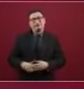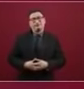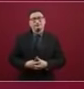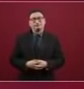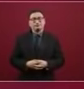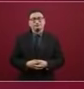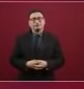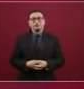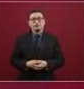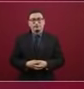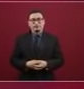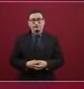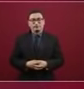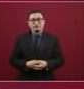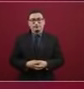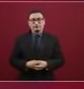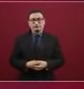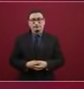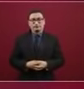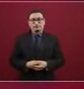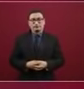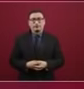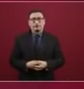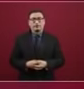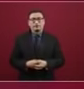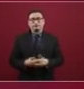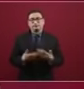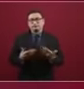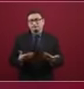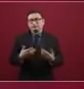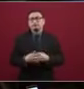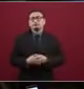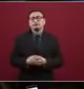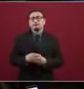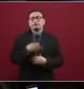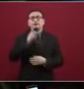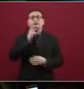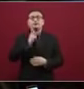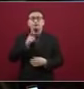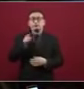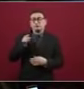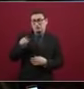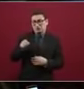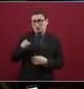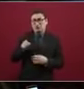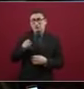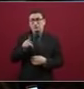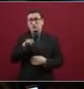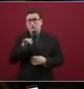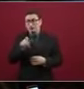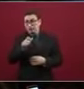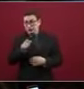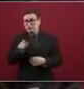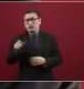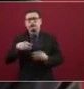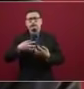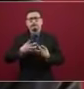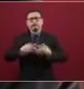y mucho menos del gobierno. Entonces, Pemex es una empresa muy fuerte